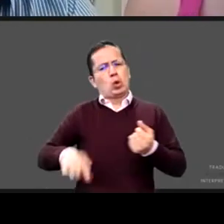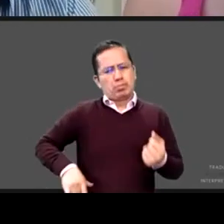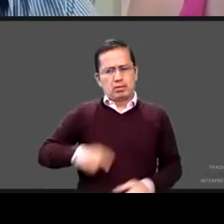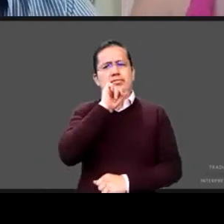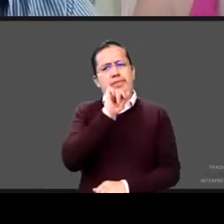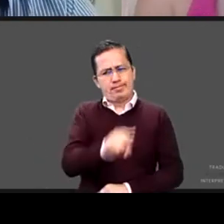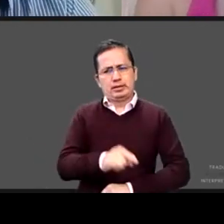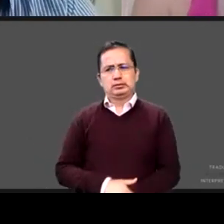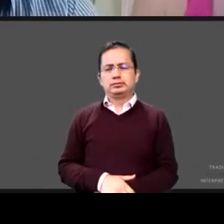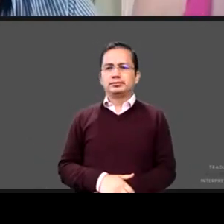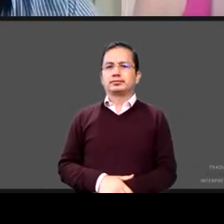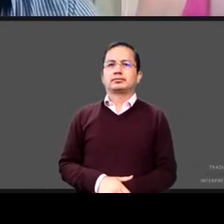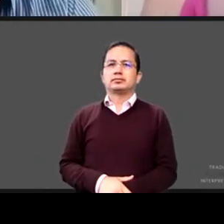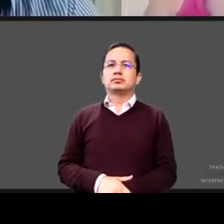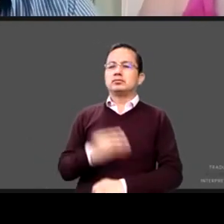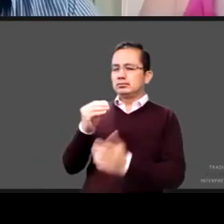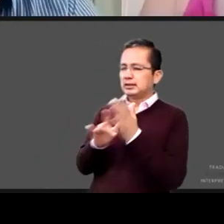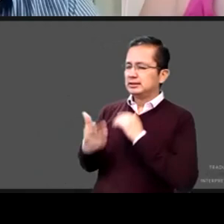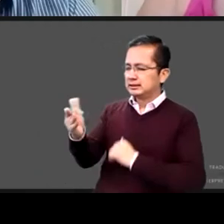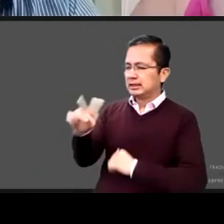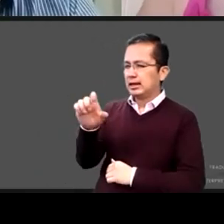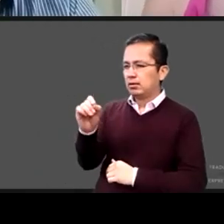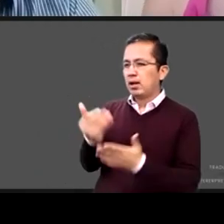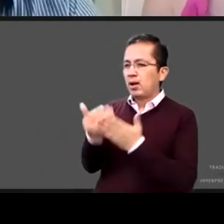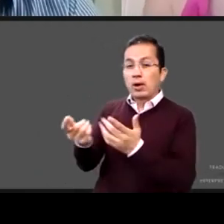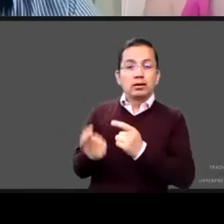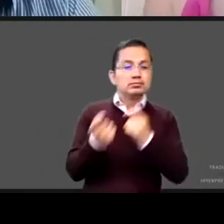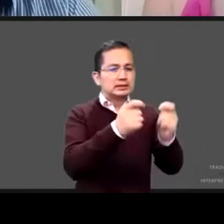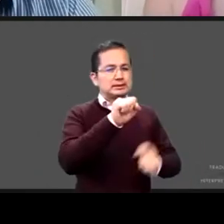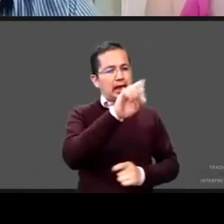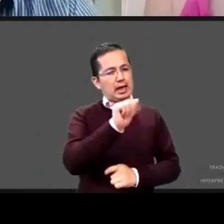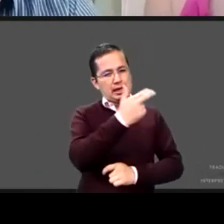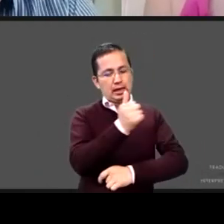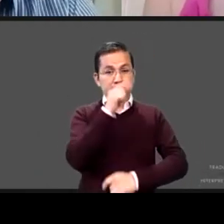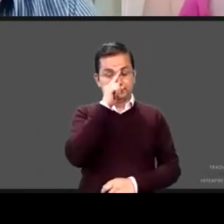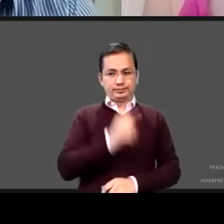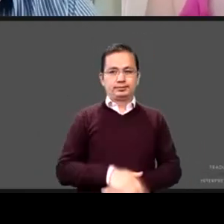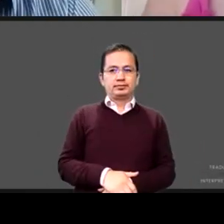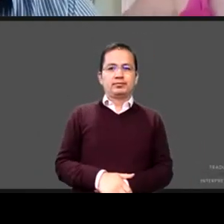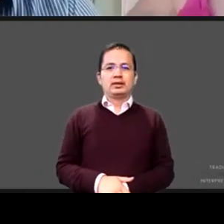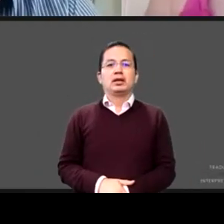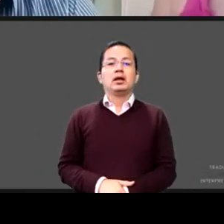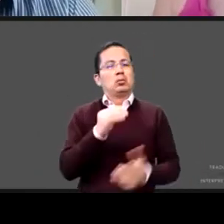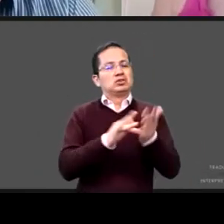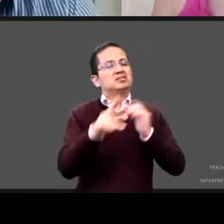Muchas gracias, Leo. Sara, por favor. Muchas gracias. Pues para cerrar, sí, sobre las denuncias, por favor, llamen